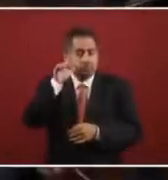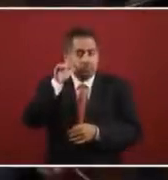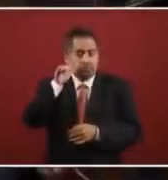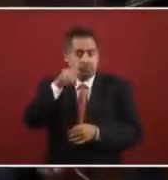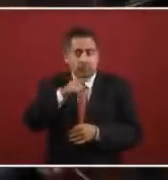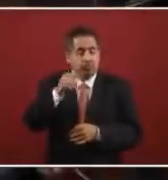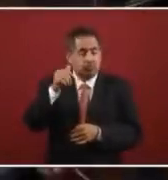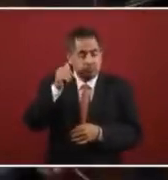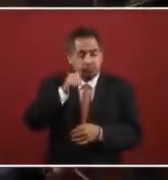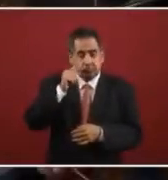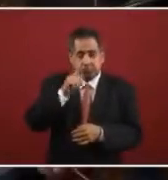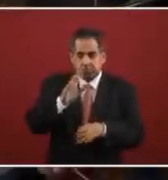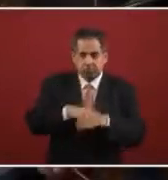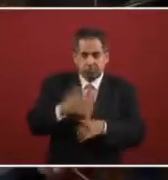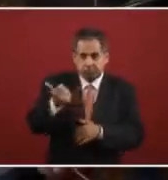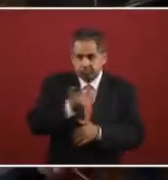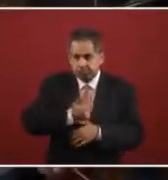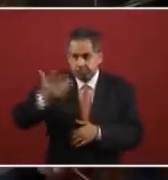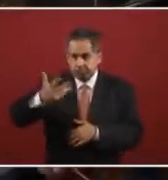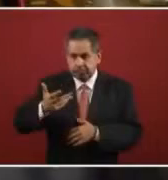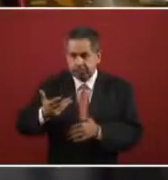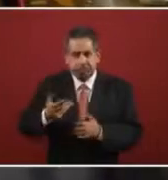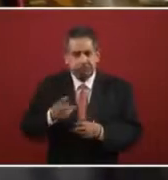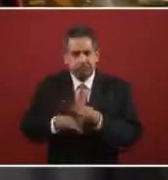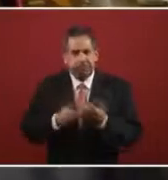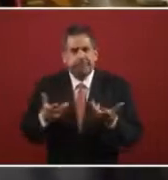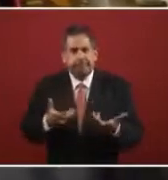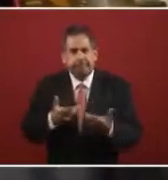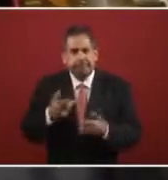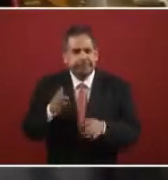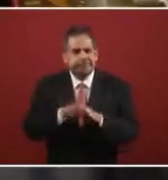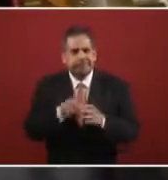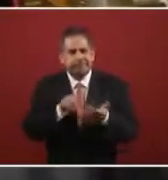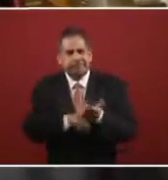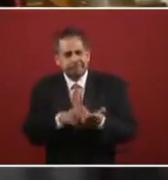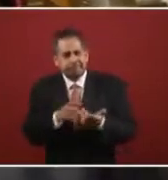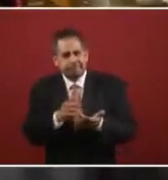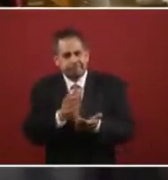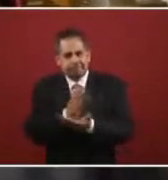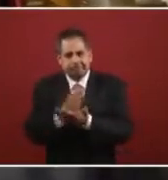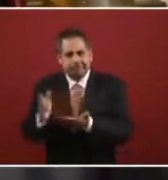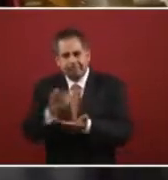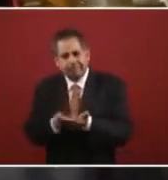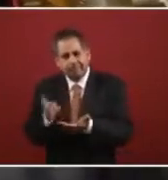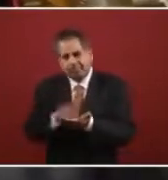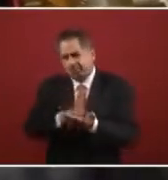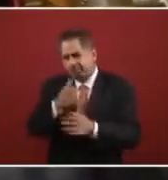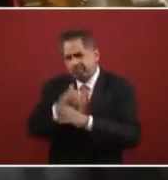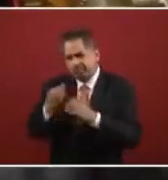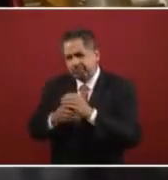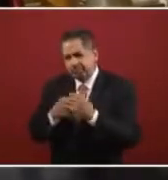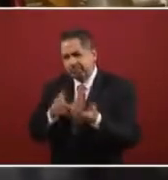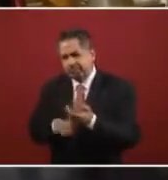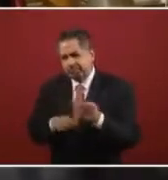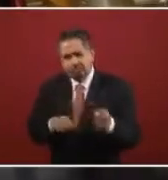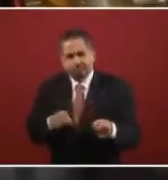sí, Los verdaderamente Mochis está muy cara la gasolina. does have very ¿Qué podemos expensive hacer con gas. esa tacuachada? What can we Aparte do de with otra cosa, that? si ahí está And Pemex, if Pemex